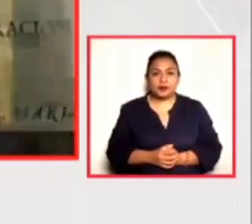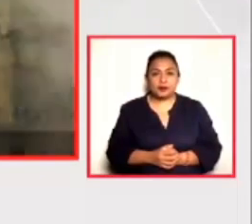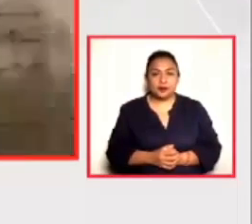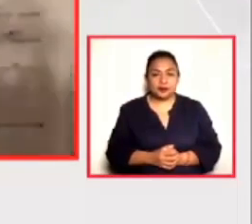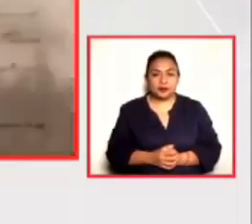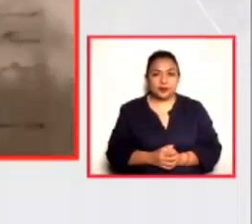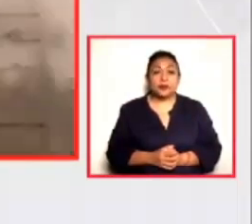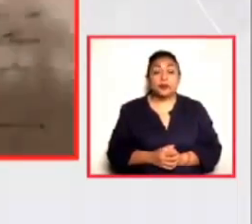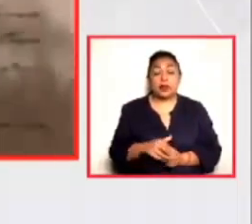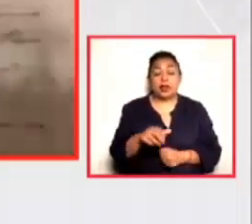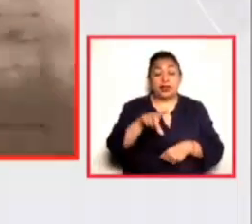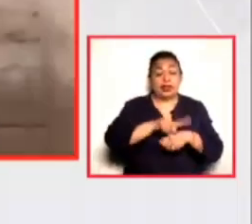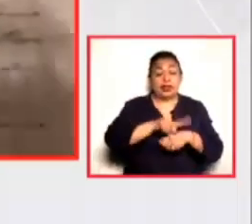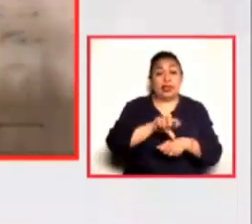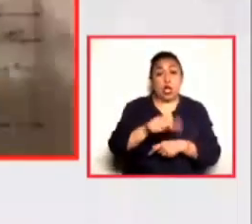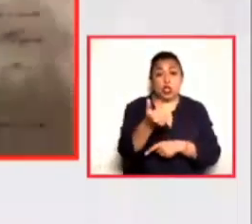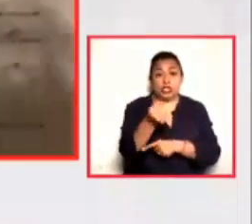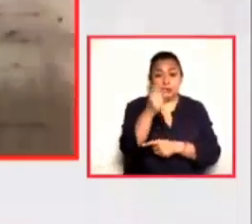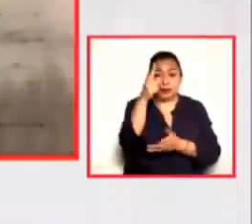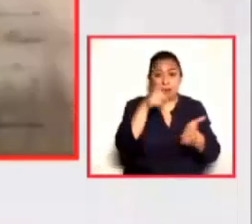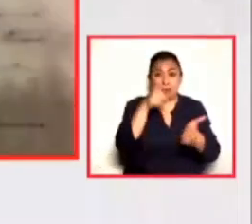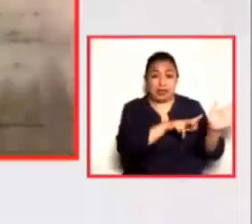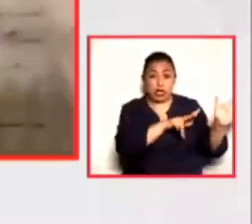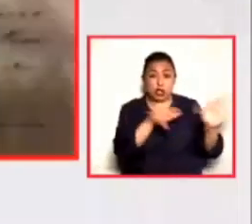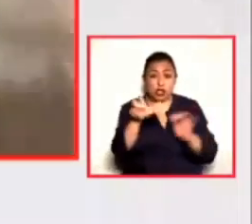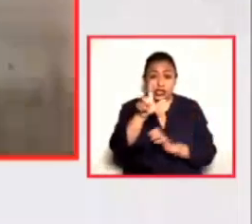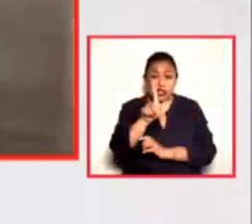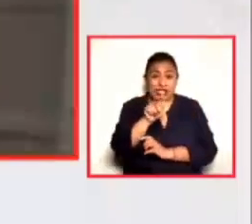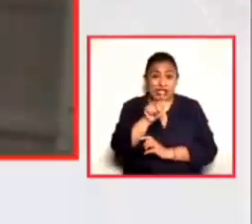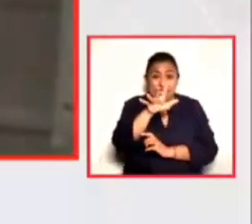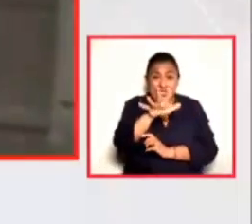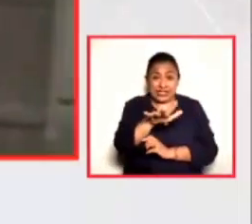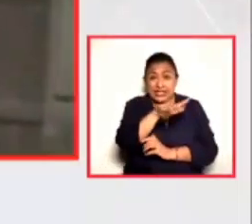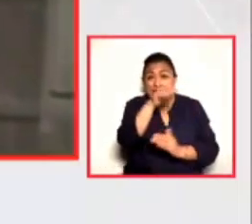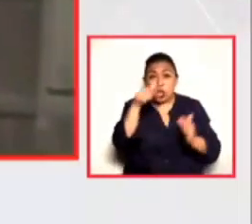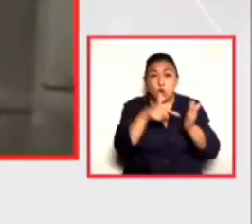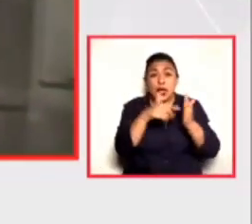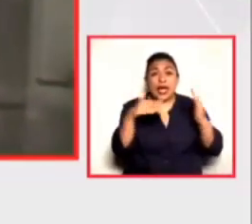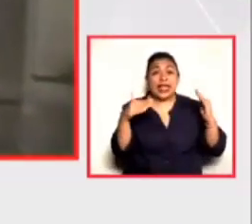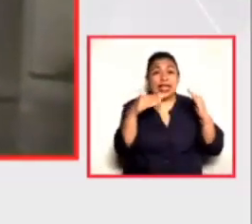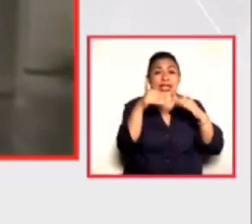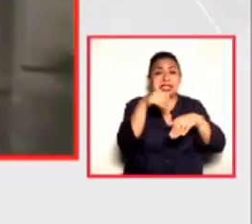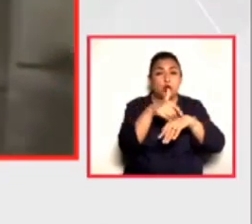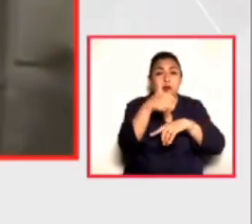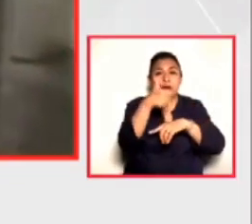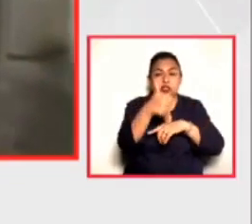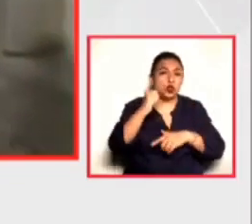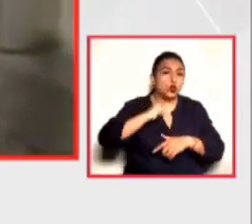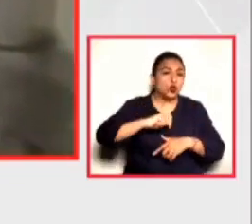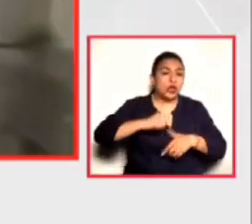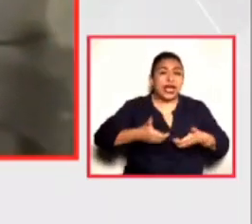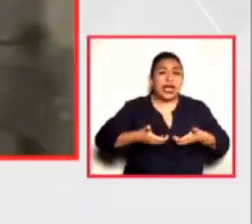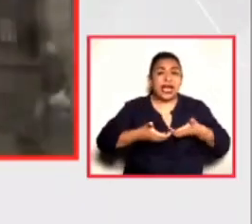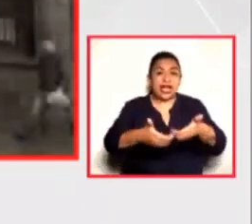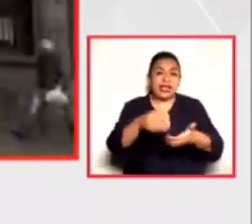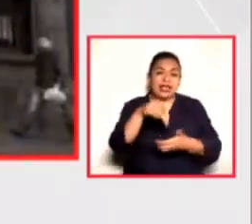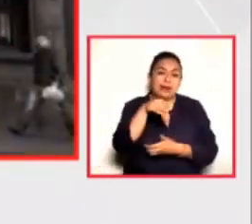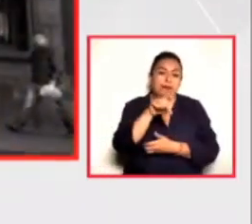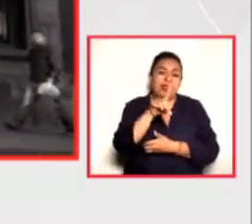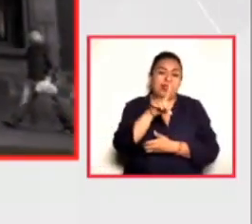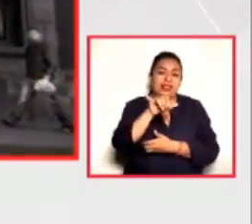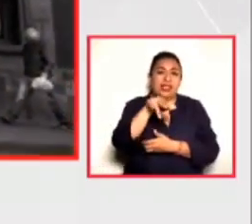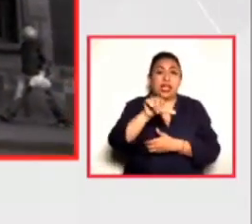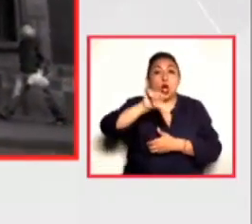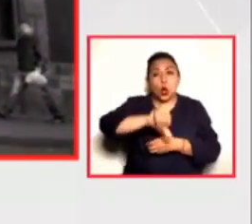El 11 de septiembre de 1875, en la casa ubicada en el número 6 de la antigua calle de Medinas, hoy el